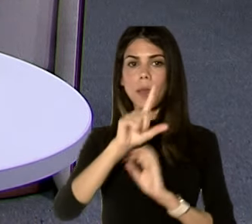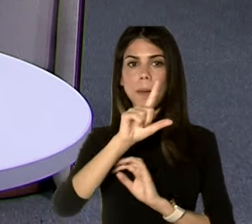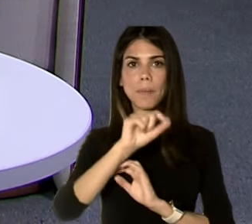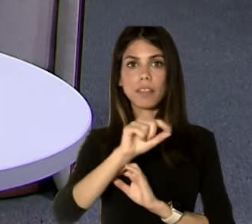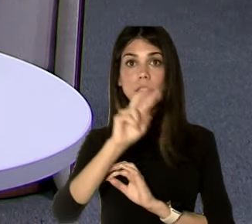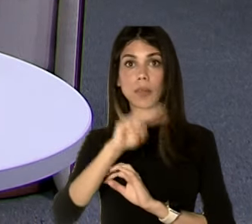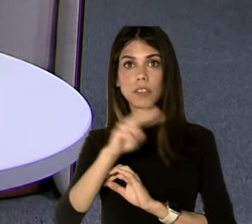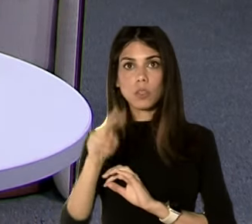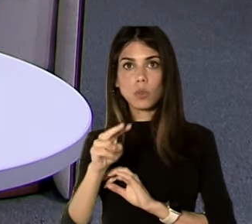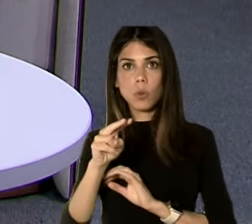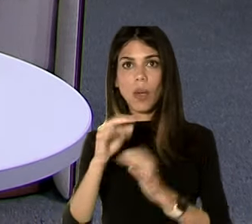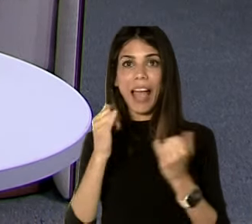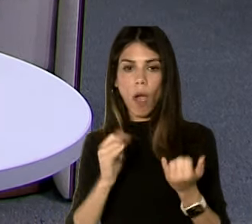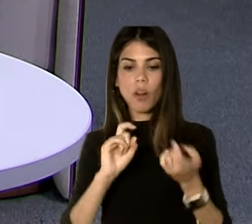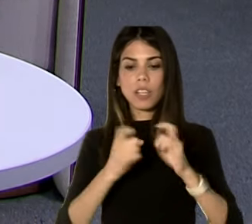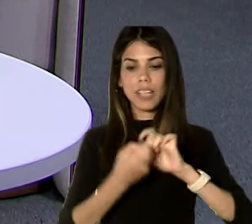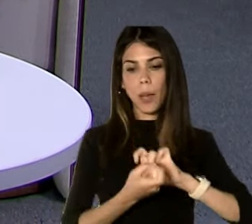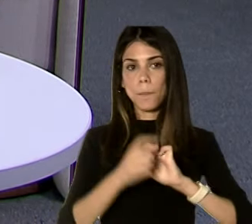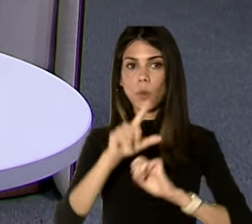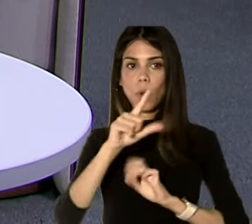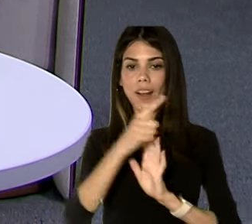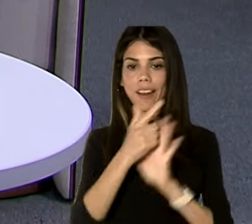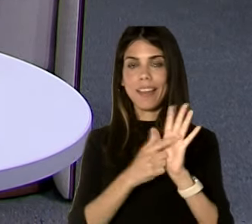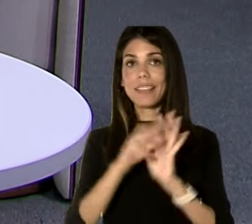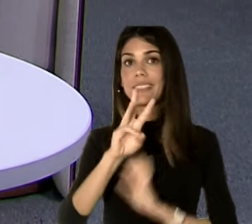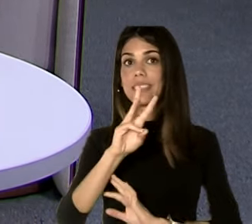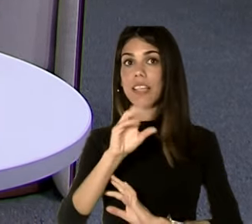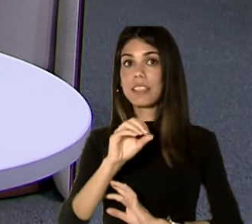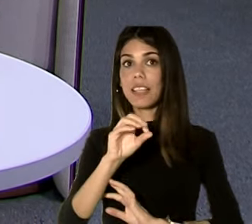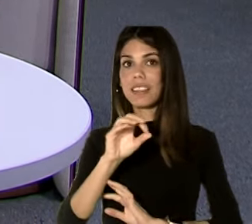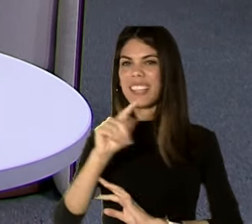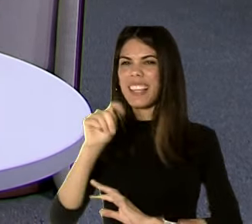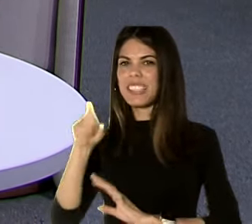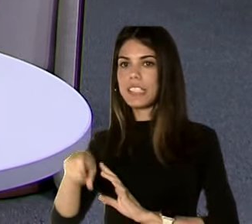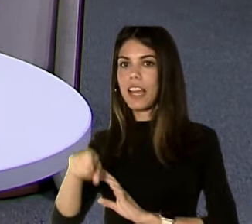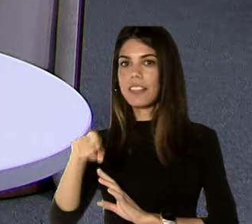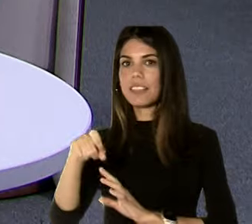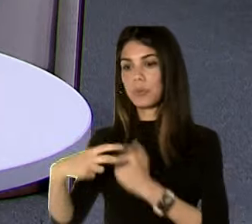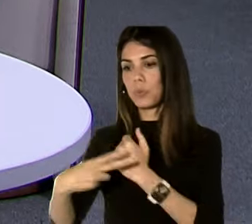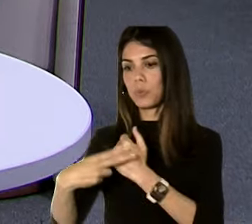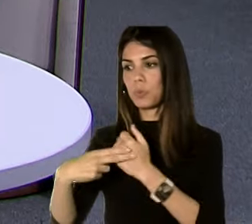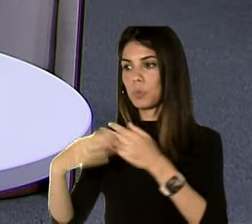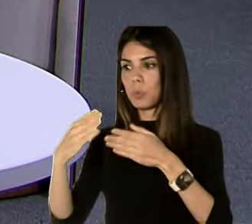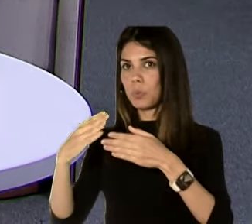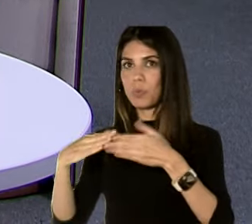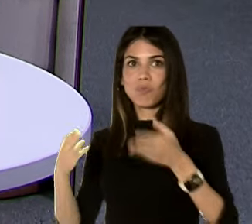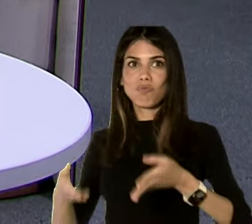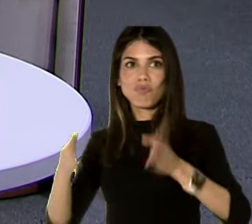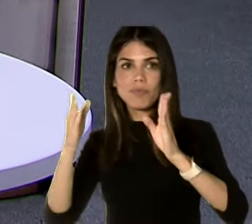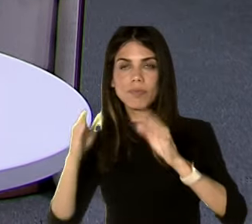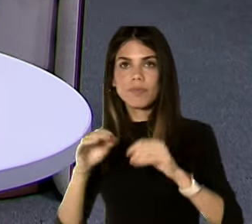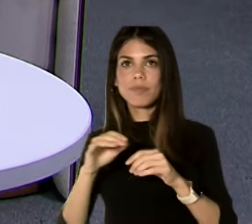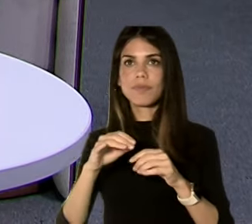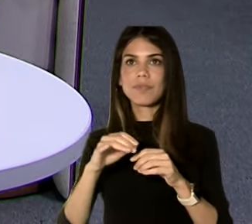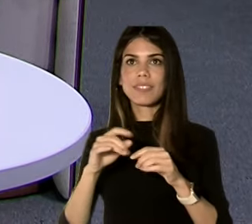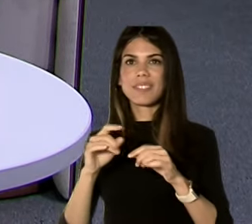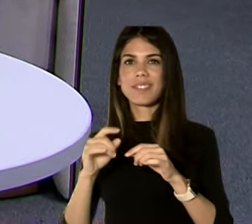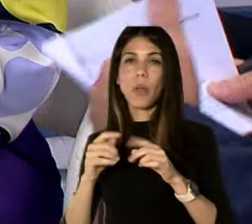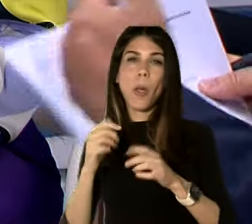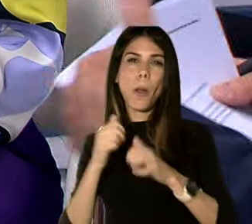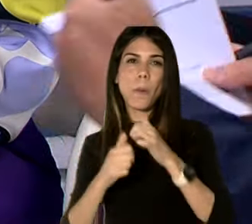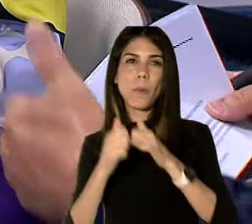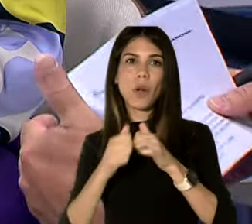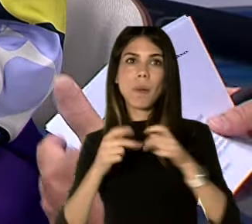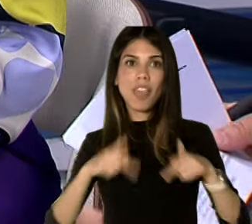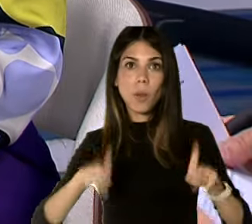que ahora es ley 60 el impuesto al inventario el tema de los alquileres a corto plazo y El dilema de los permisos que no es un tema nuevo sino que yo